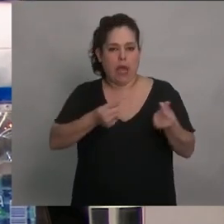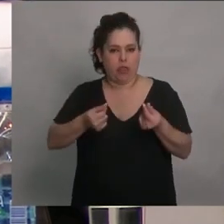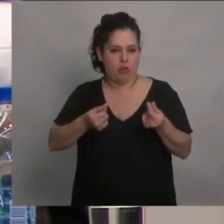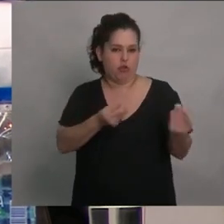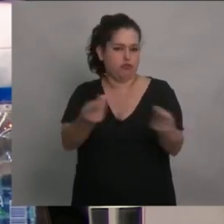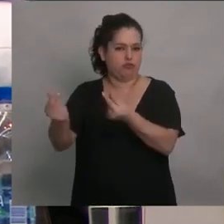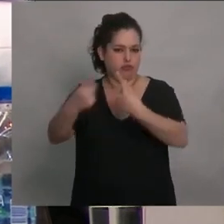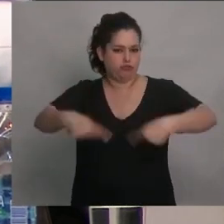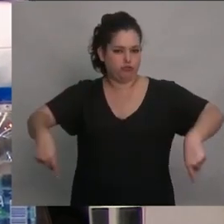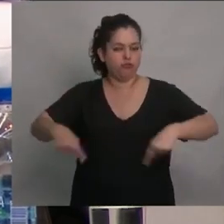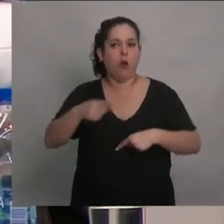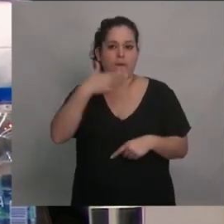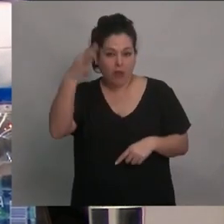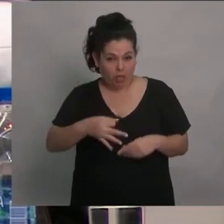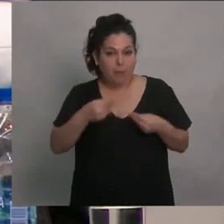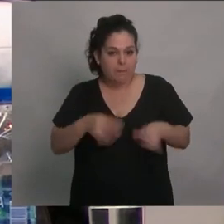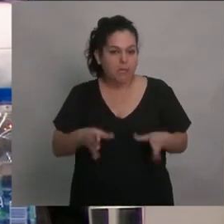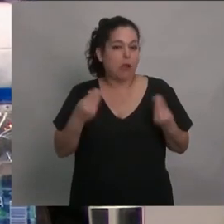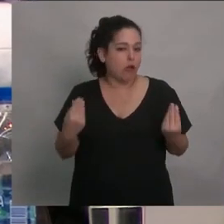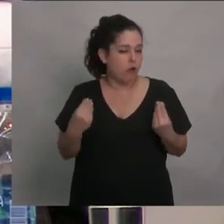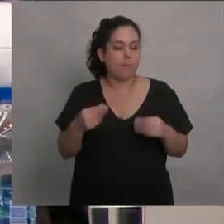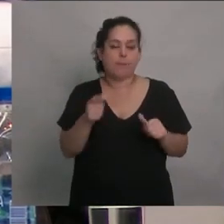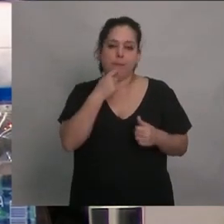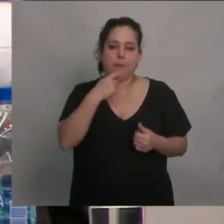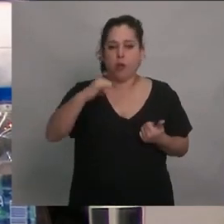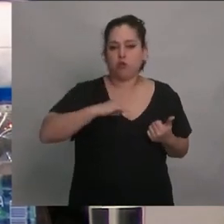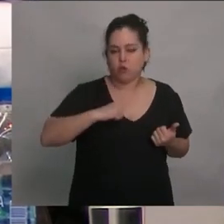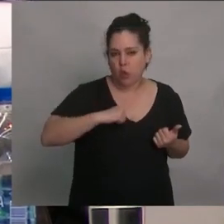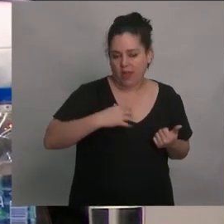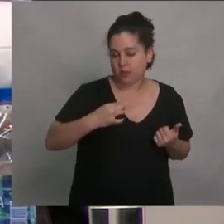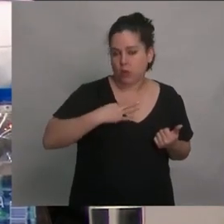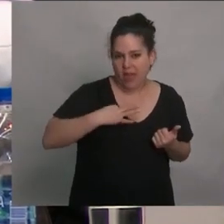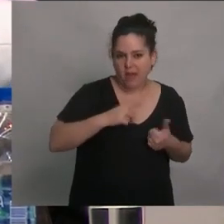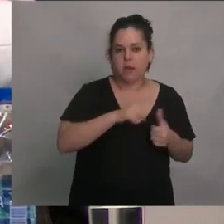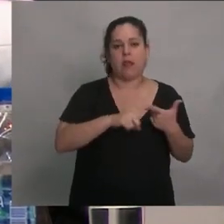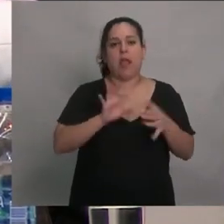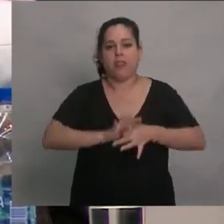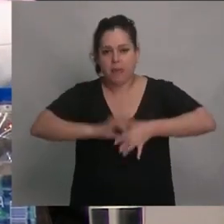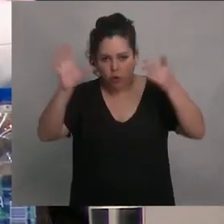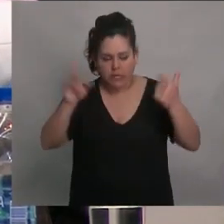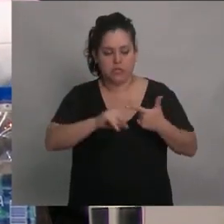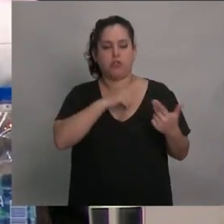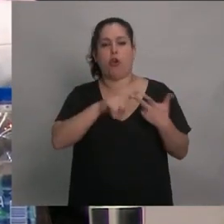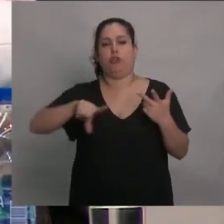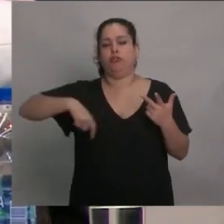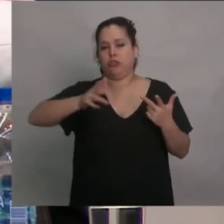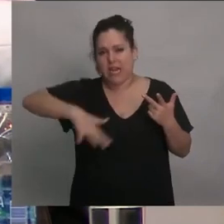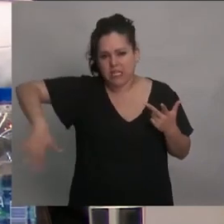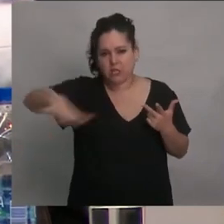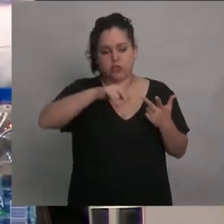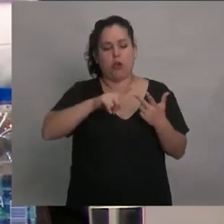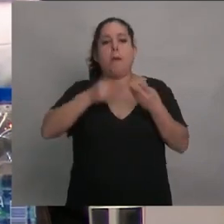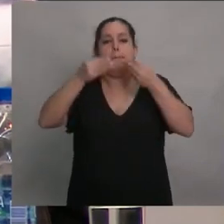se confundió de muchas formas por la ciudadanía la democratización y la socialización con la ampliación